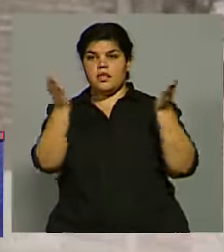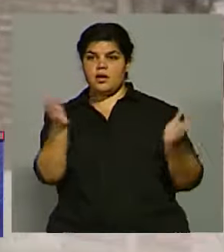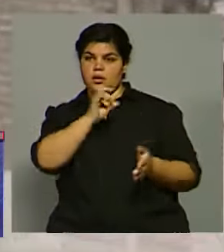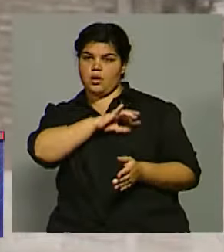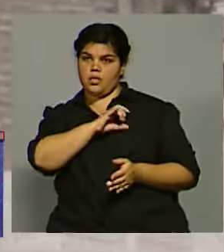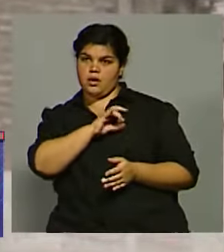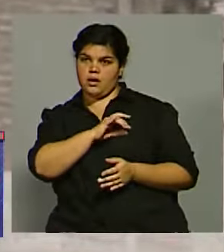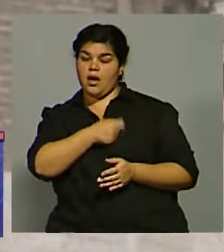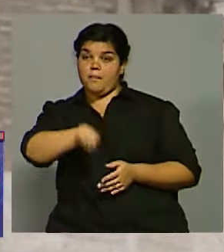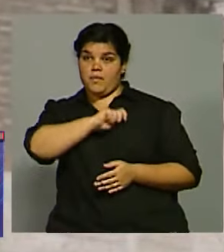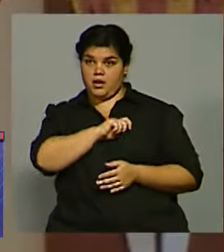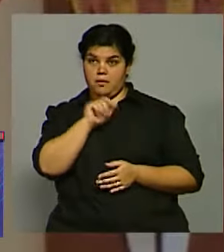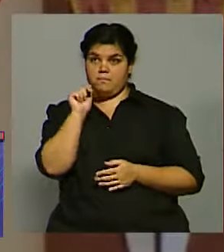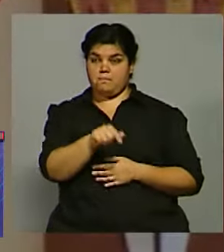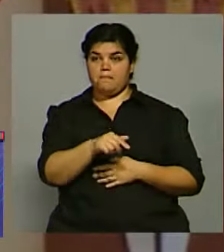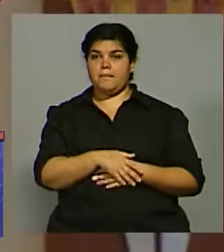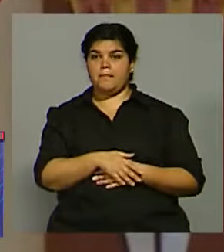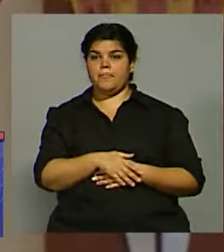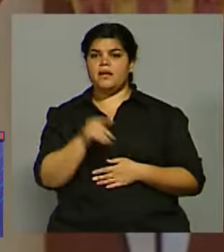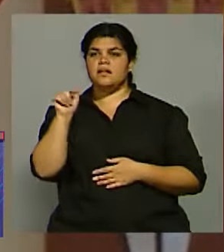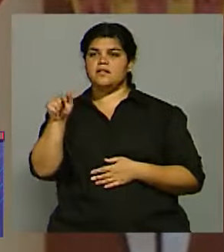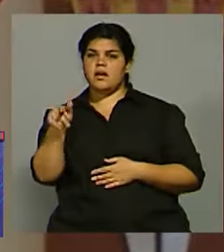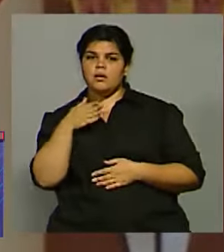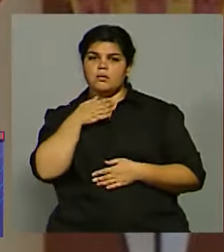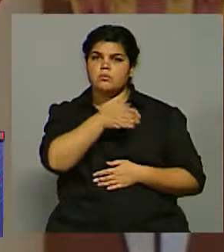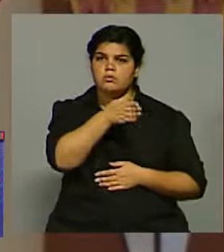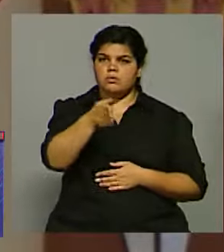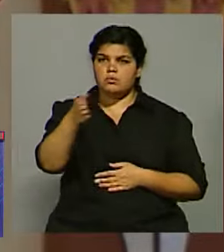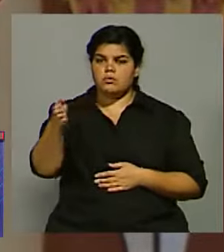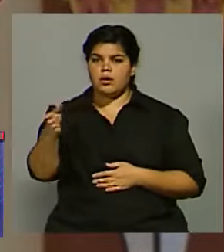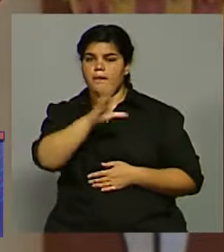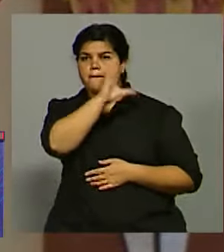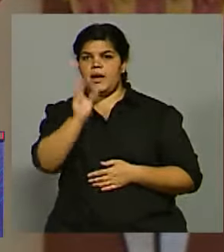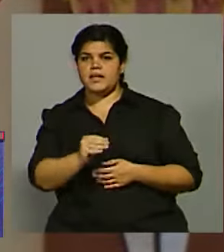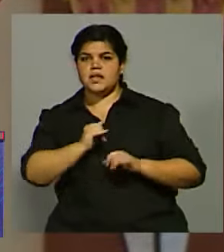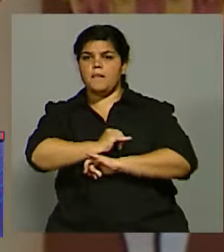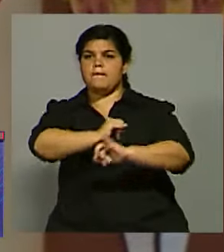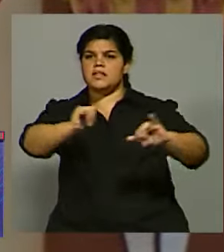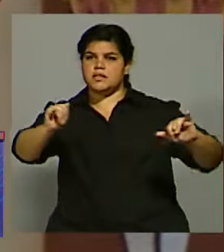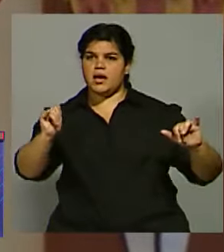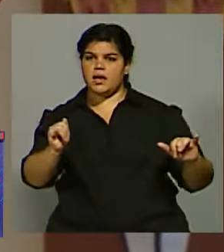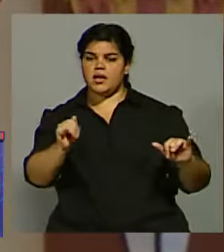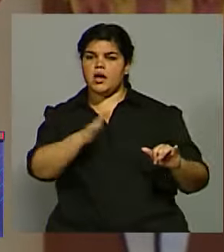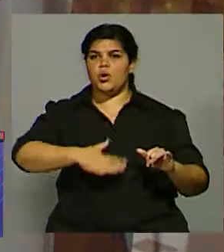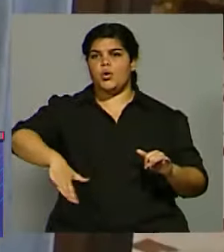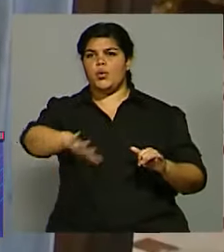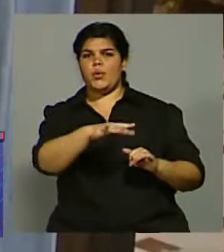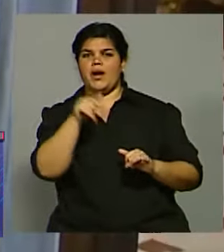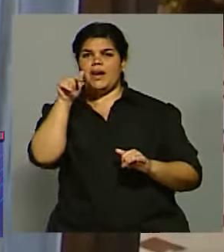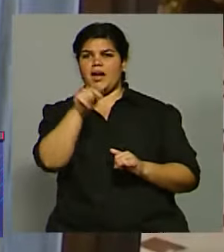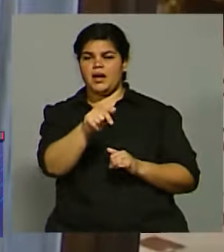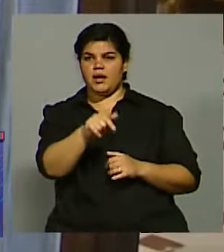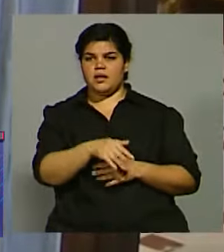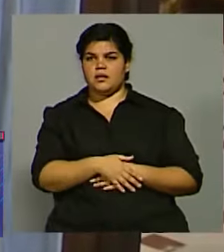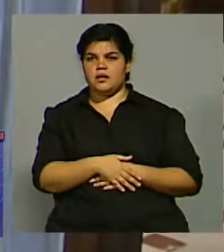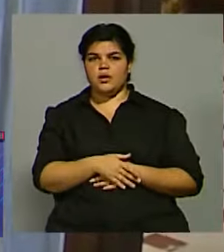país que destacaba, por ejemplo, que él ha llegado a países con su mensaje de llegar a los pobres, países donde difícilmente se los puede ubicar